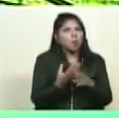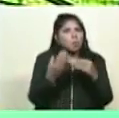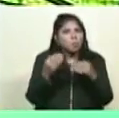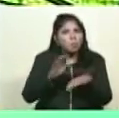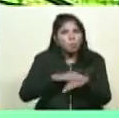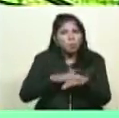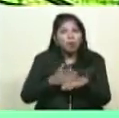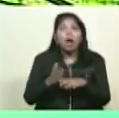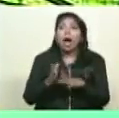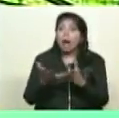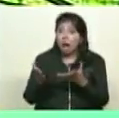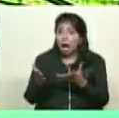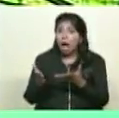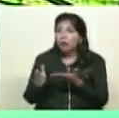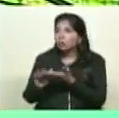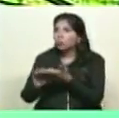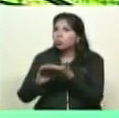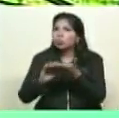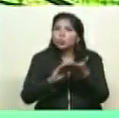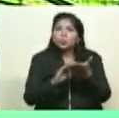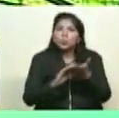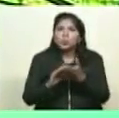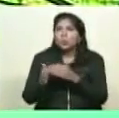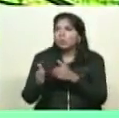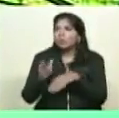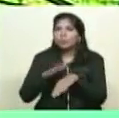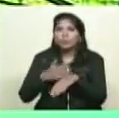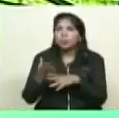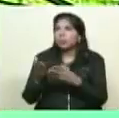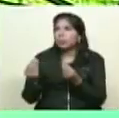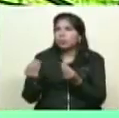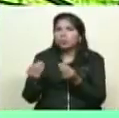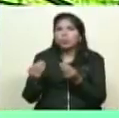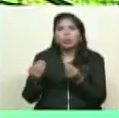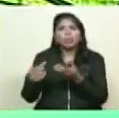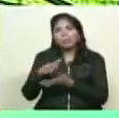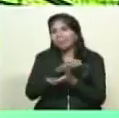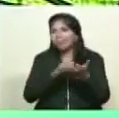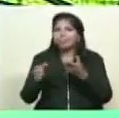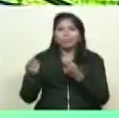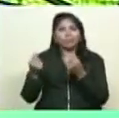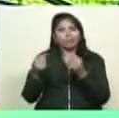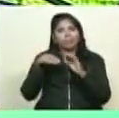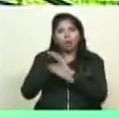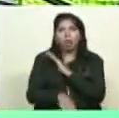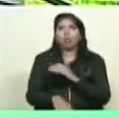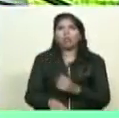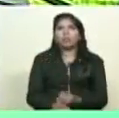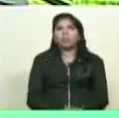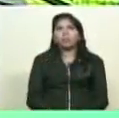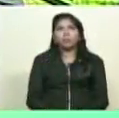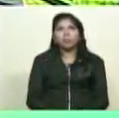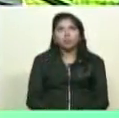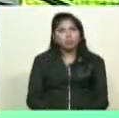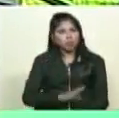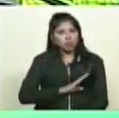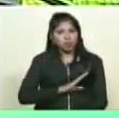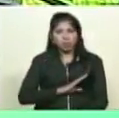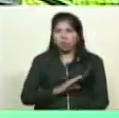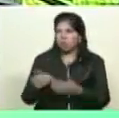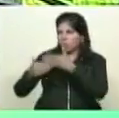a la agresión capitalista neoliberal de la guerra económica. Han surgido al calor de la guerra